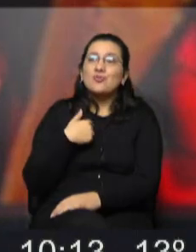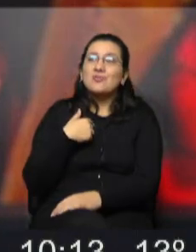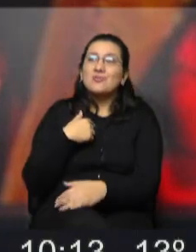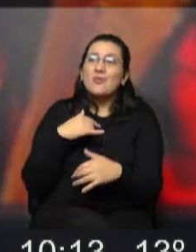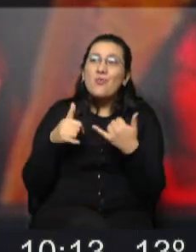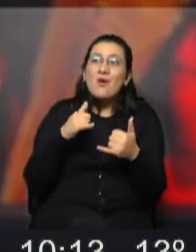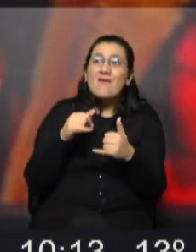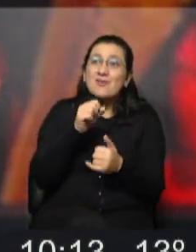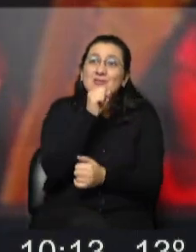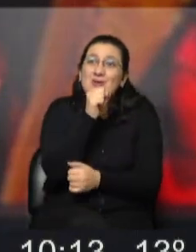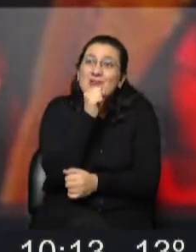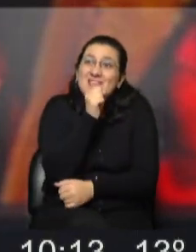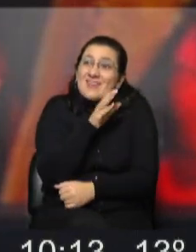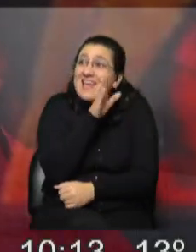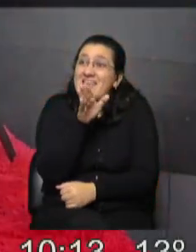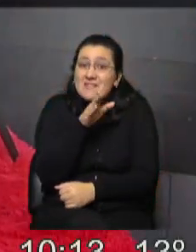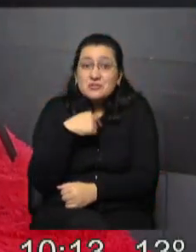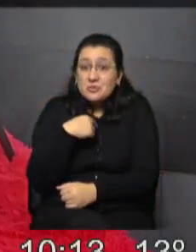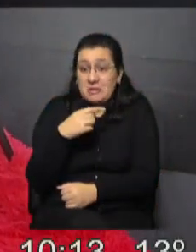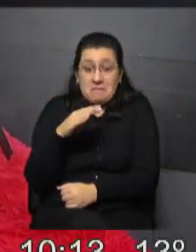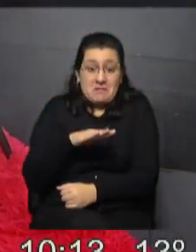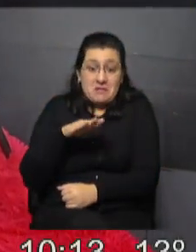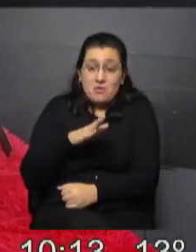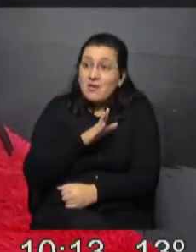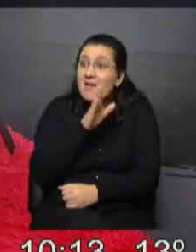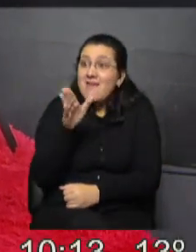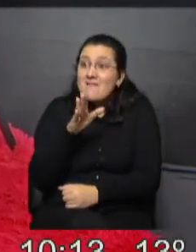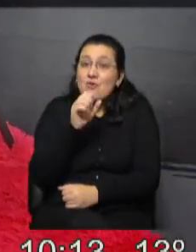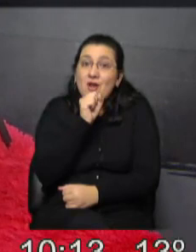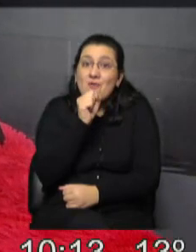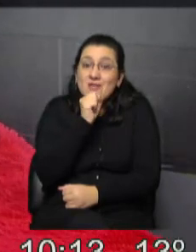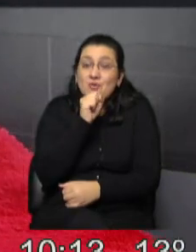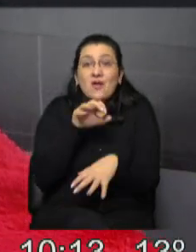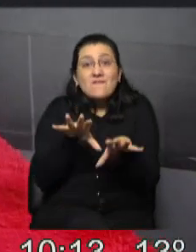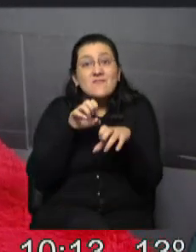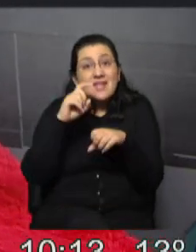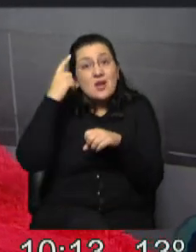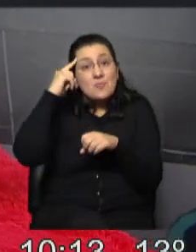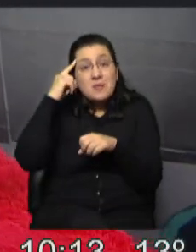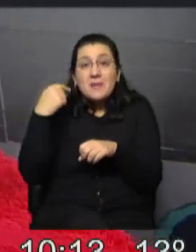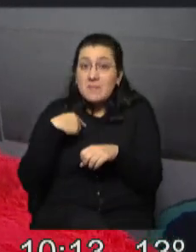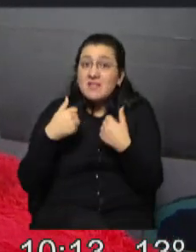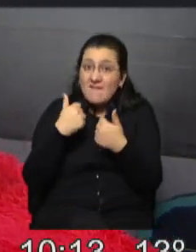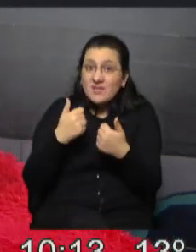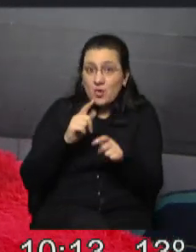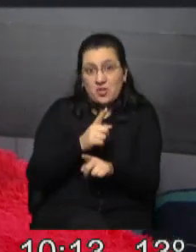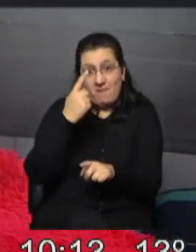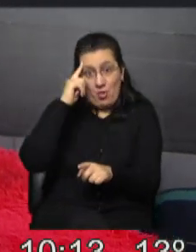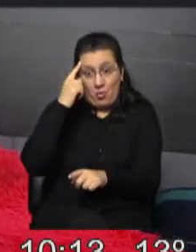esos abuelos, porque era un niño yo que me encontraba con abuelos que estaban ahí y para mí estaban muy sanos,